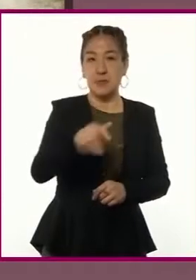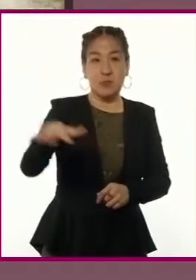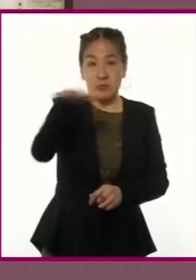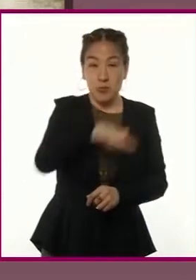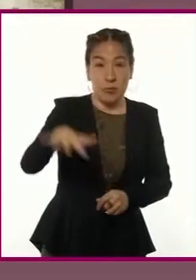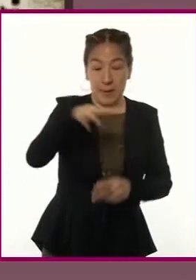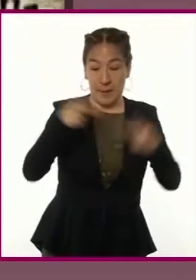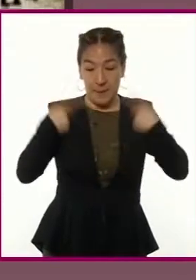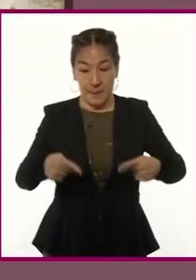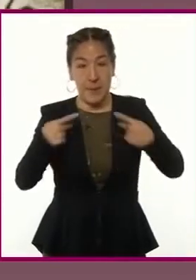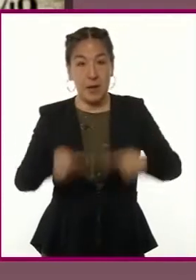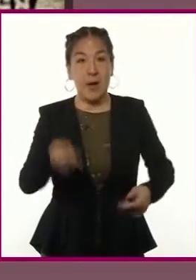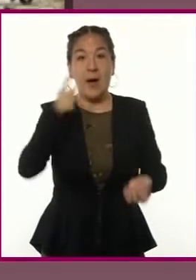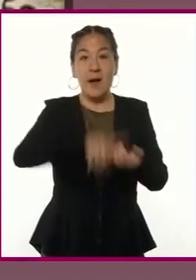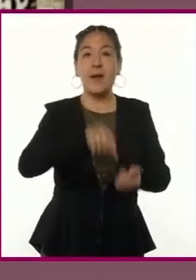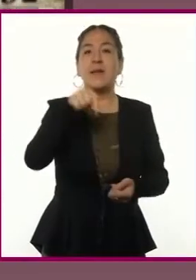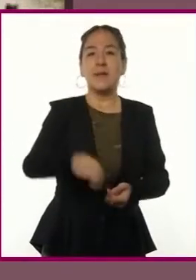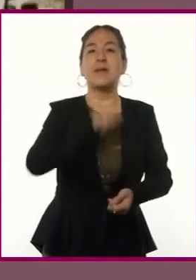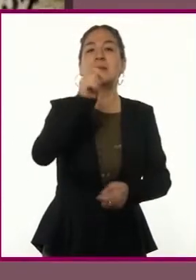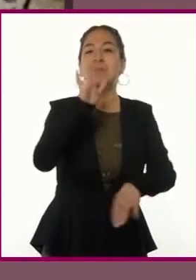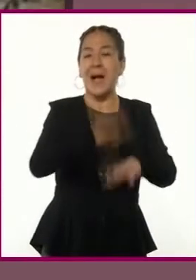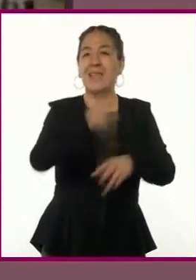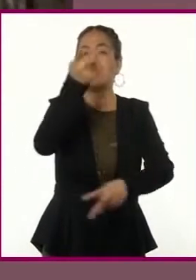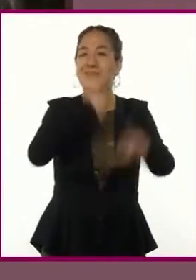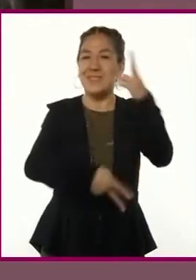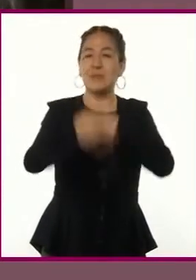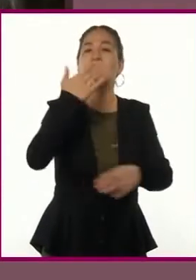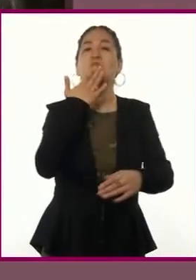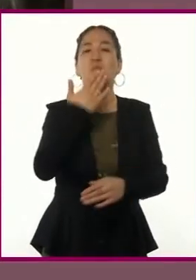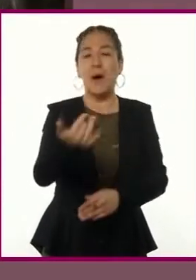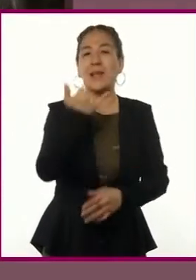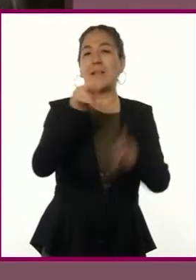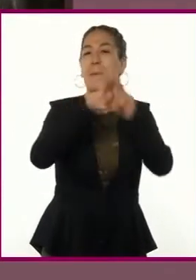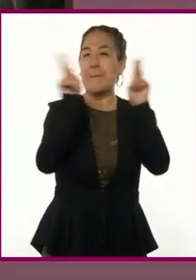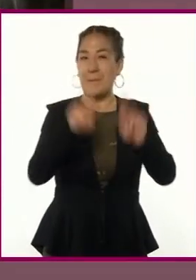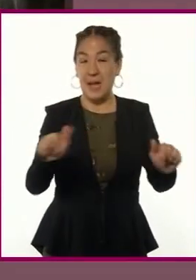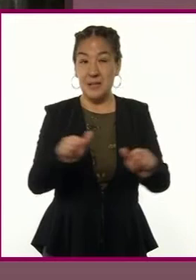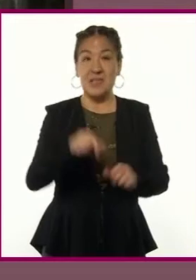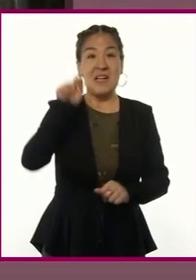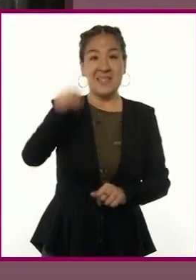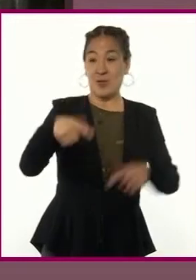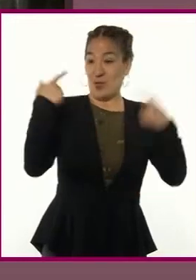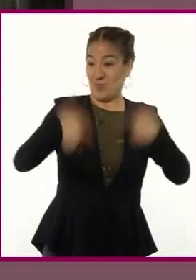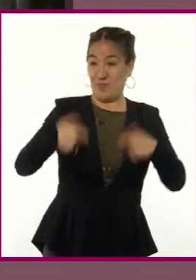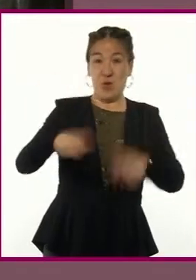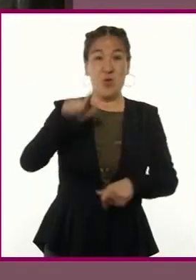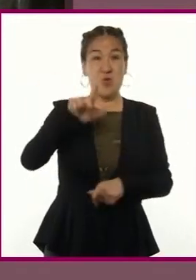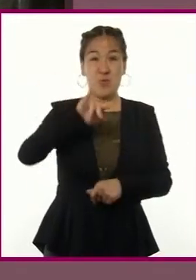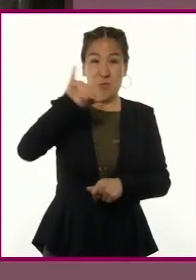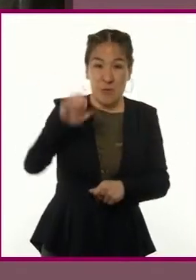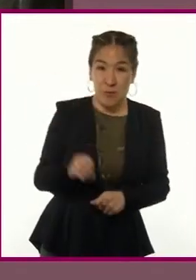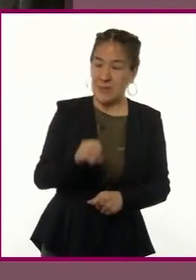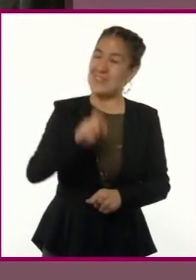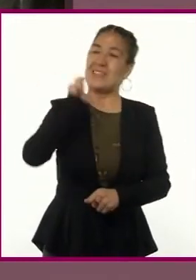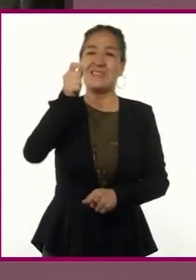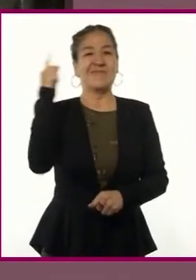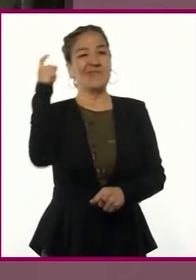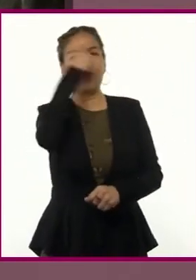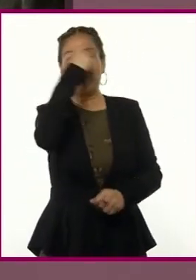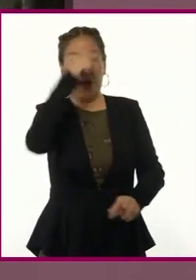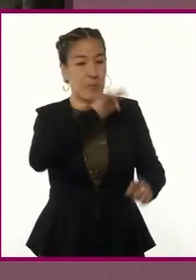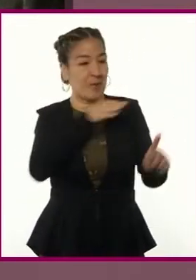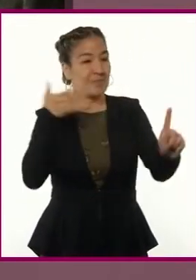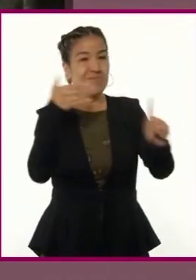todo pueblo es conseguir abundancia y paz, y afirma que el lujo es un obstáculo para la construcción de una